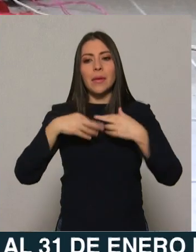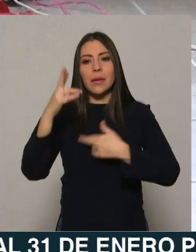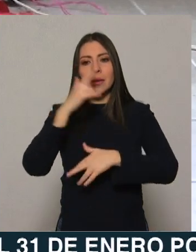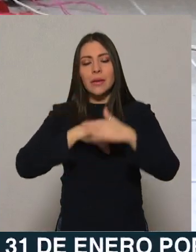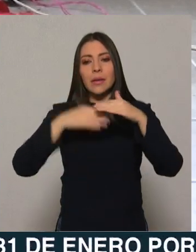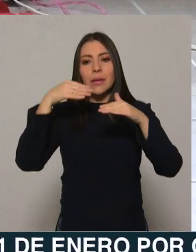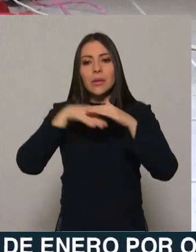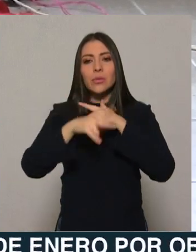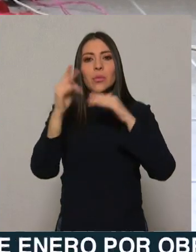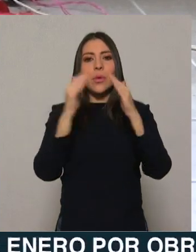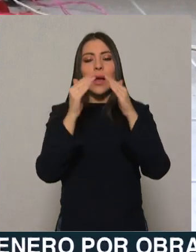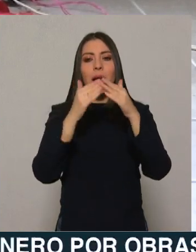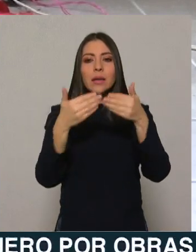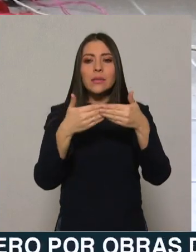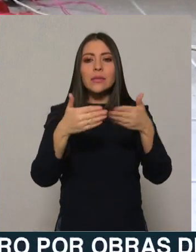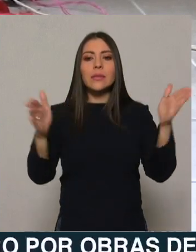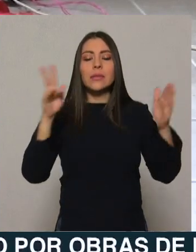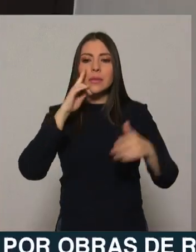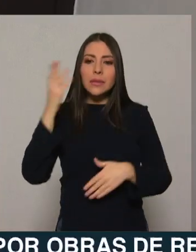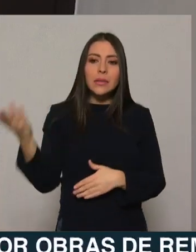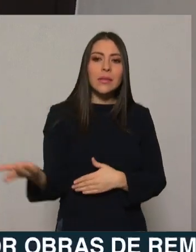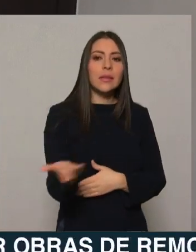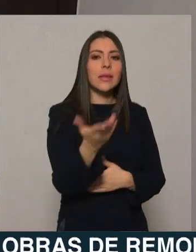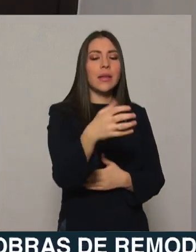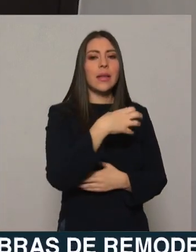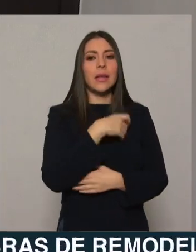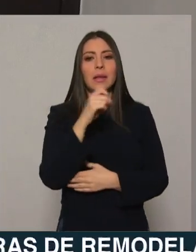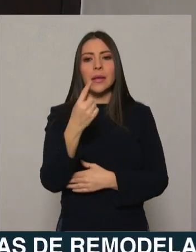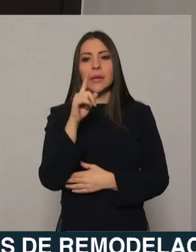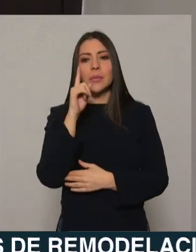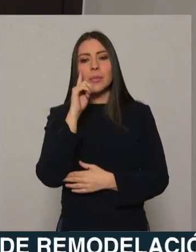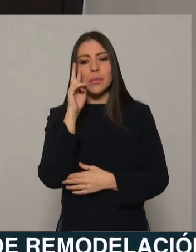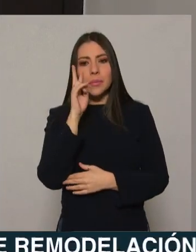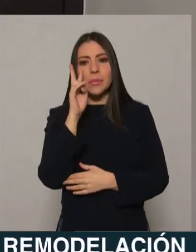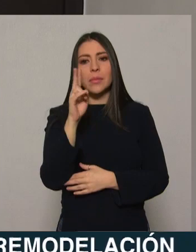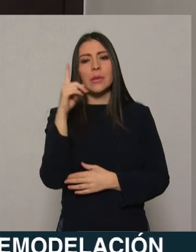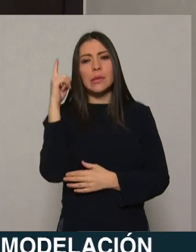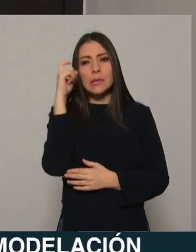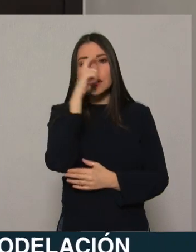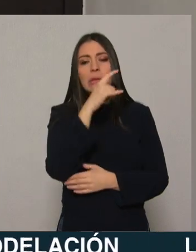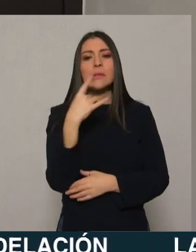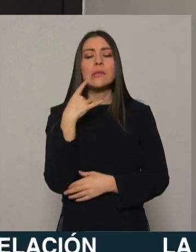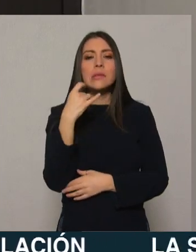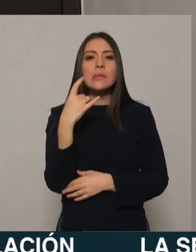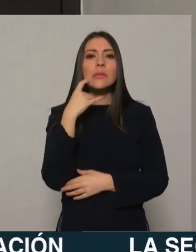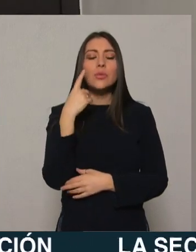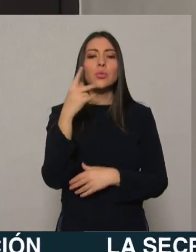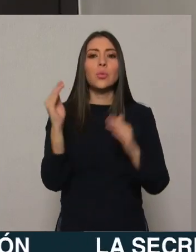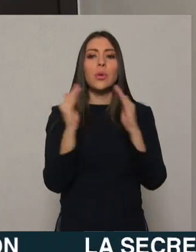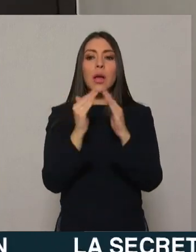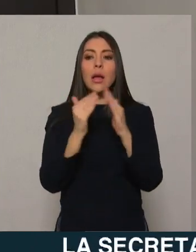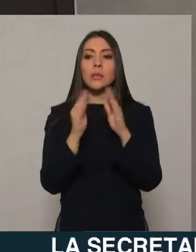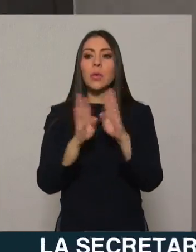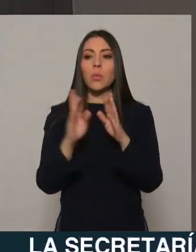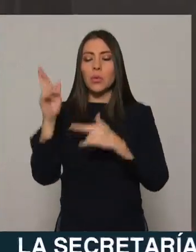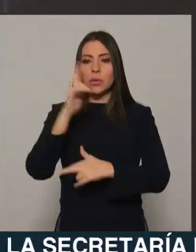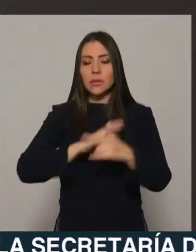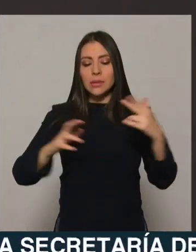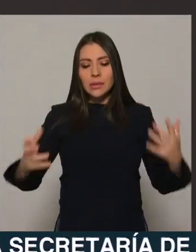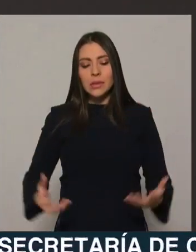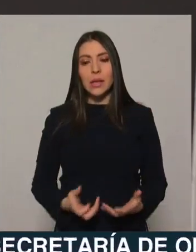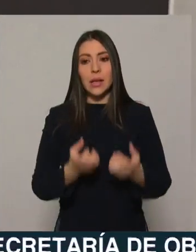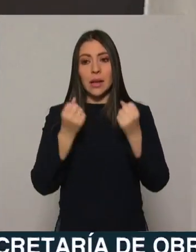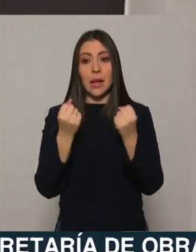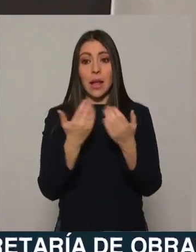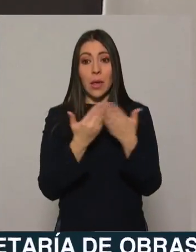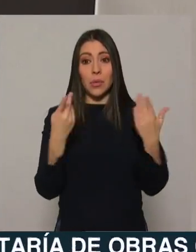su nuevo hogar a las cámaras de Capital 21, compartió lo difícil que fue luchar por recuperar su vivienda, la cual dice